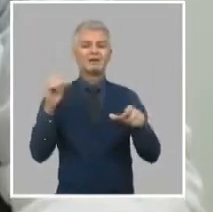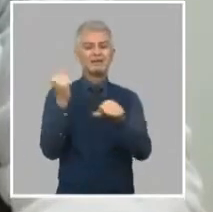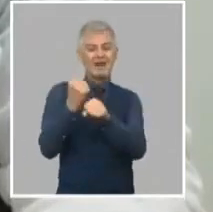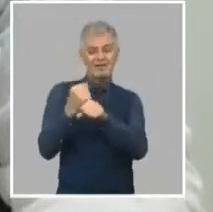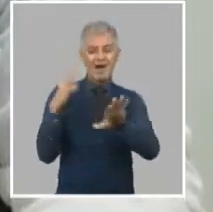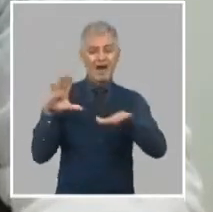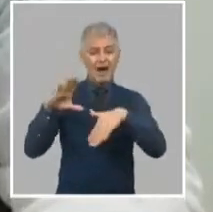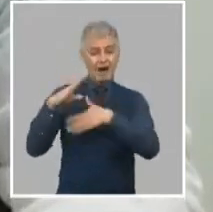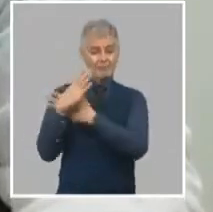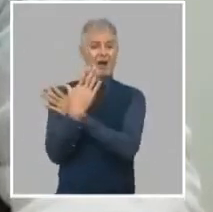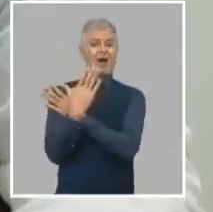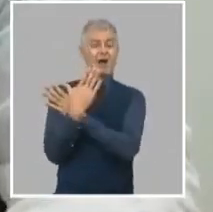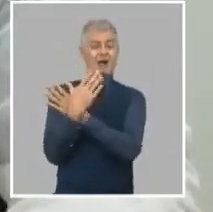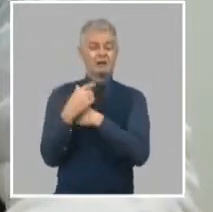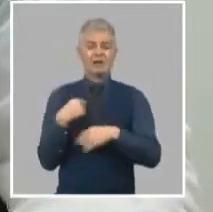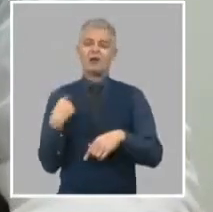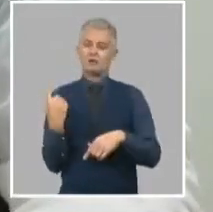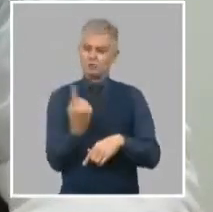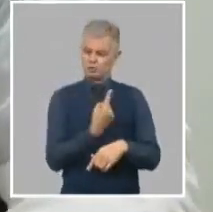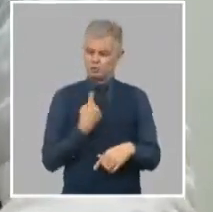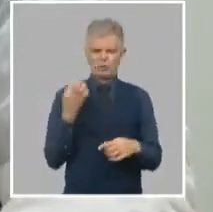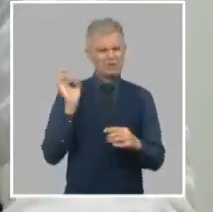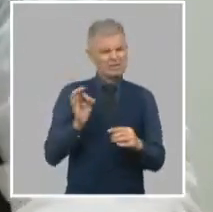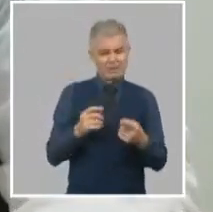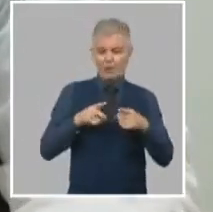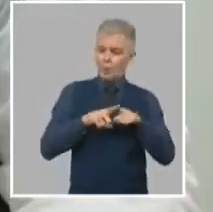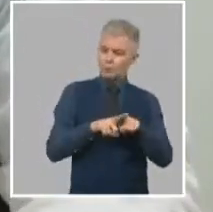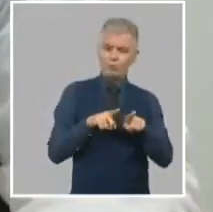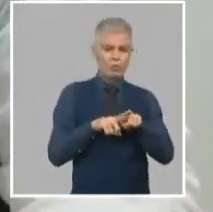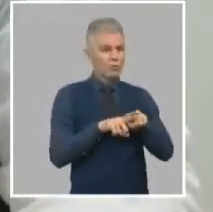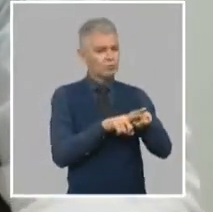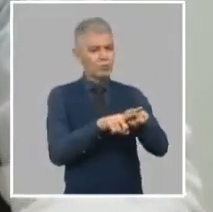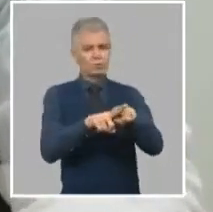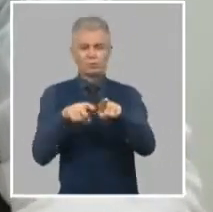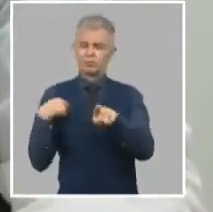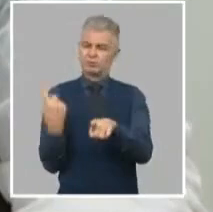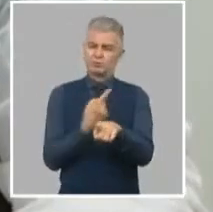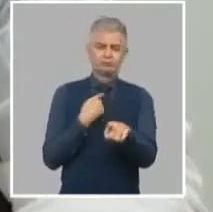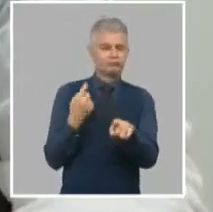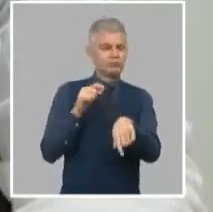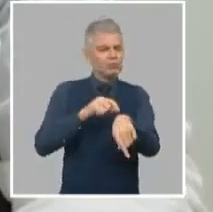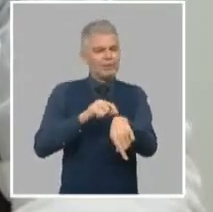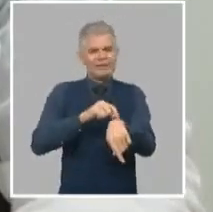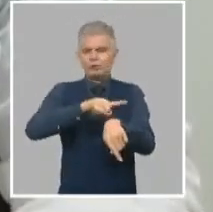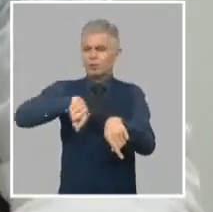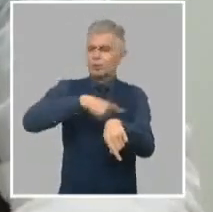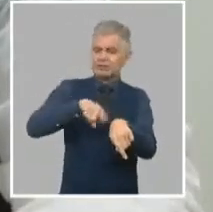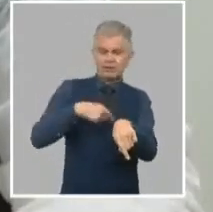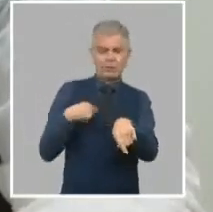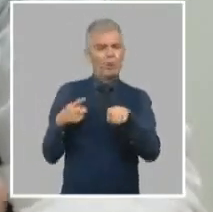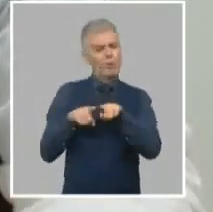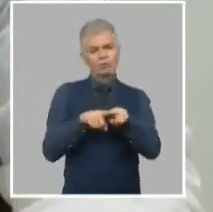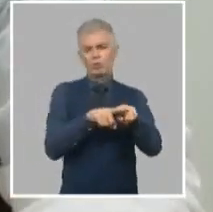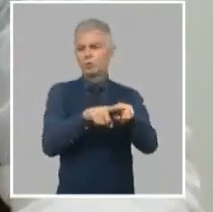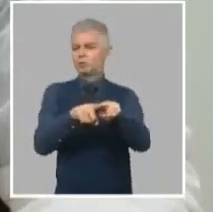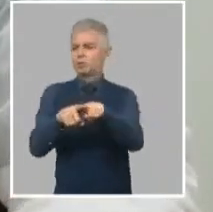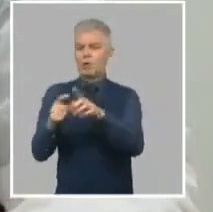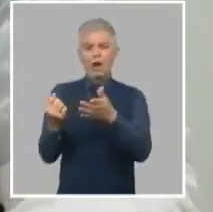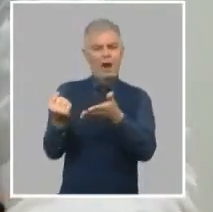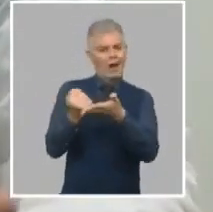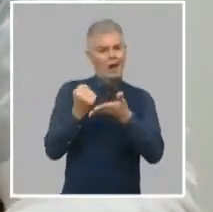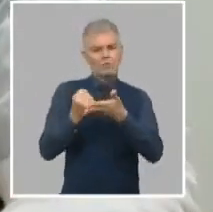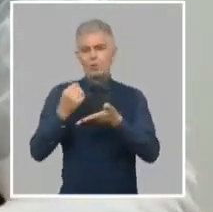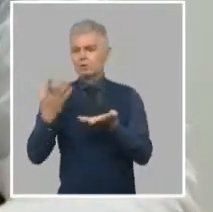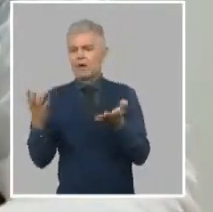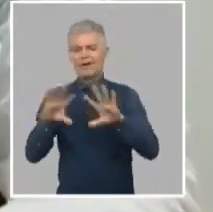que estuvieron siempre al lado nuestro en cualquier condición, en cualquier momento, sobre todo en el aseguramiento